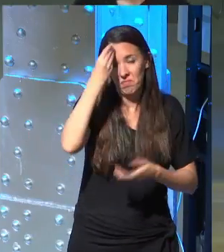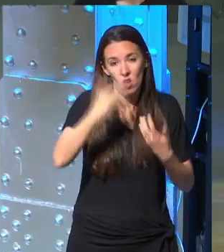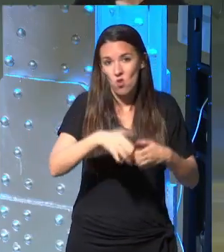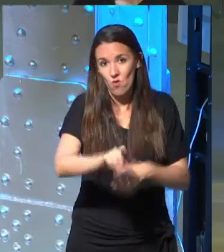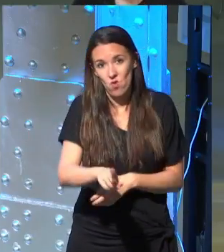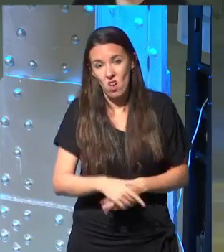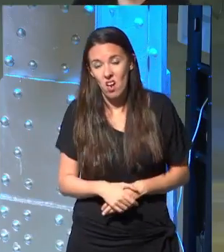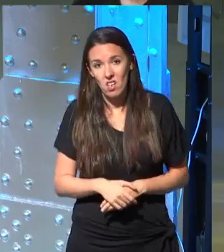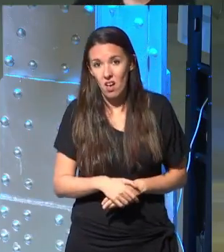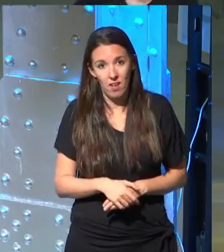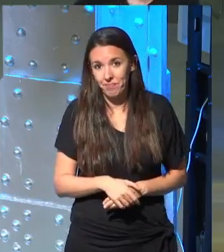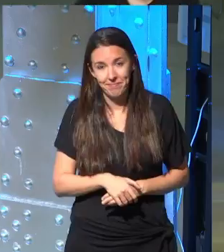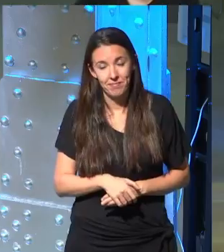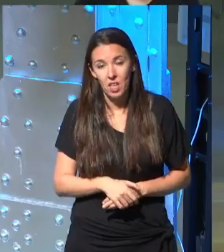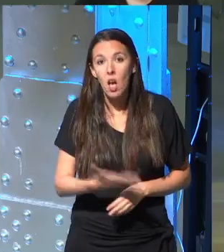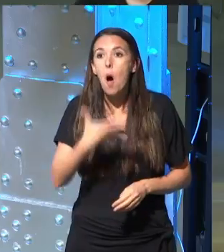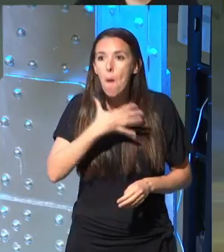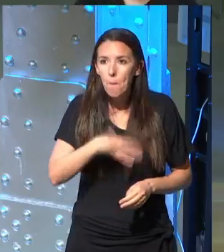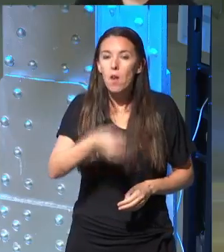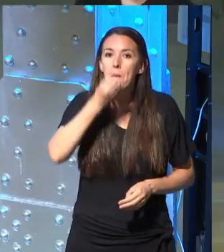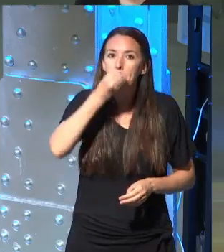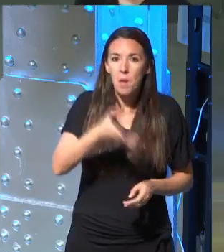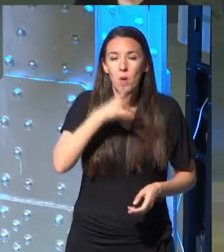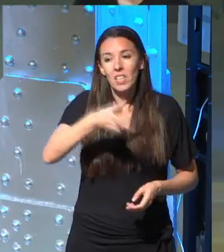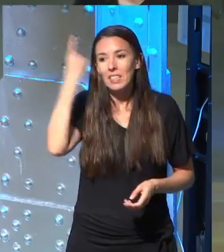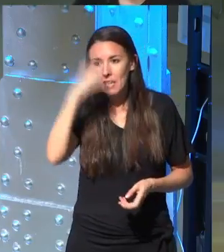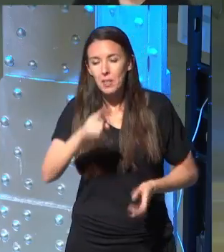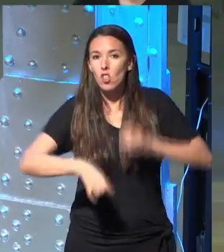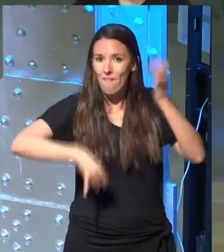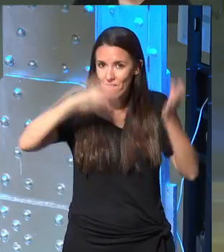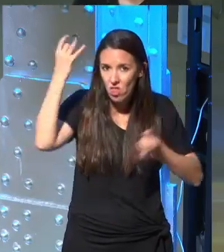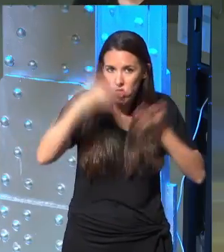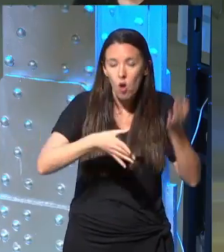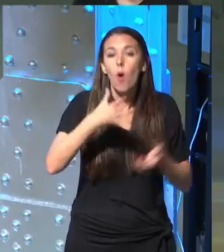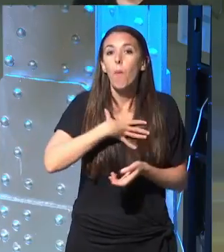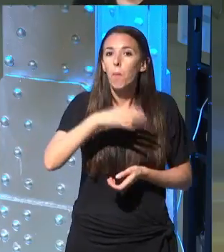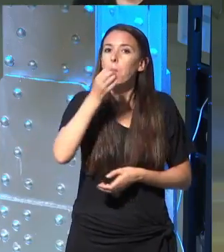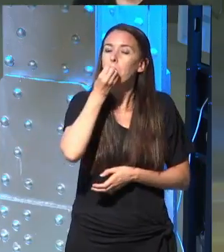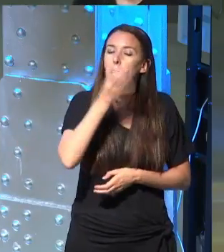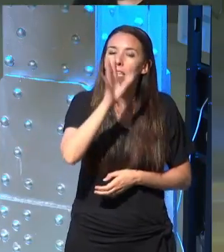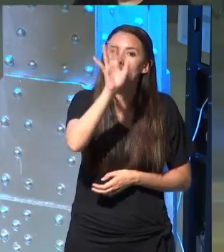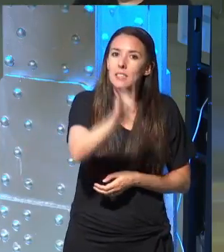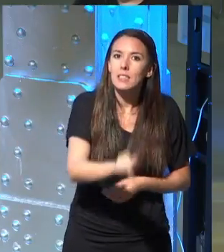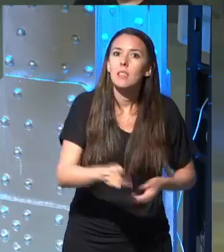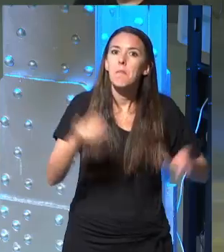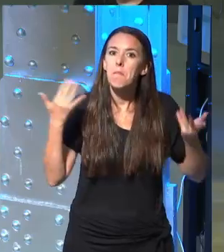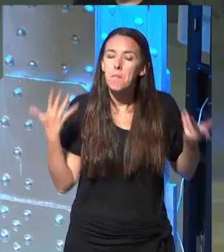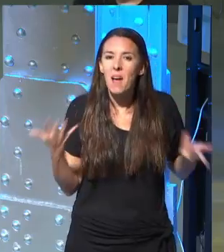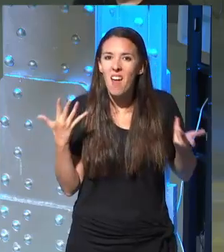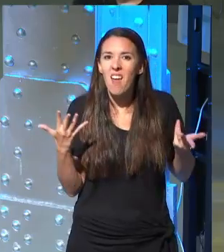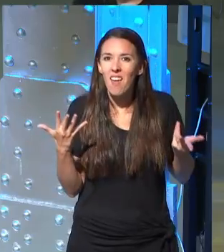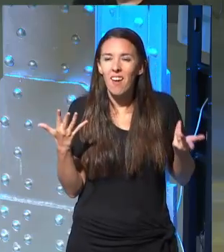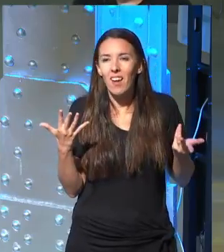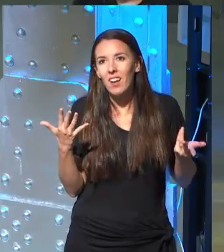empezar desde la ficción. ¿Ya? No, a ver, podría estar bien. La gente sabiendo que ella es ficción, claro, y lo está leyendo. Claro, podría estar bien, pero